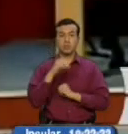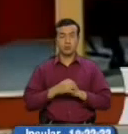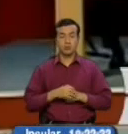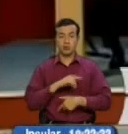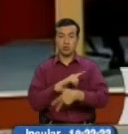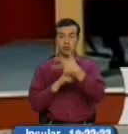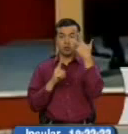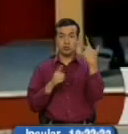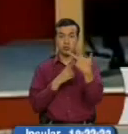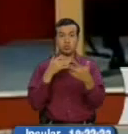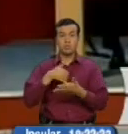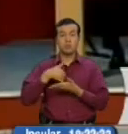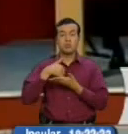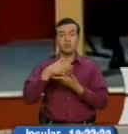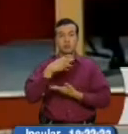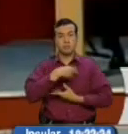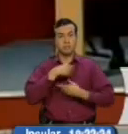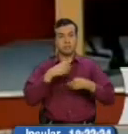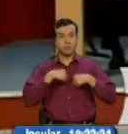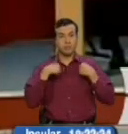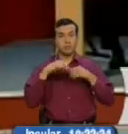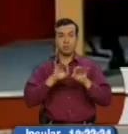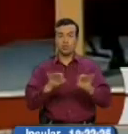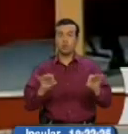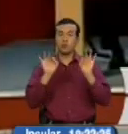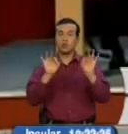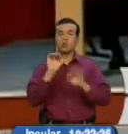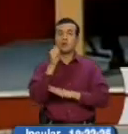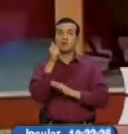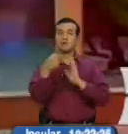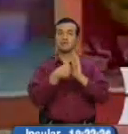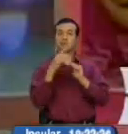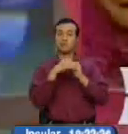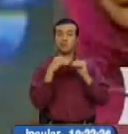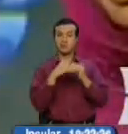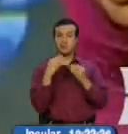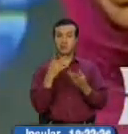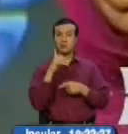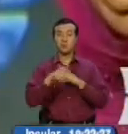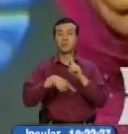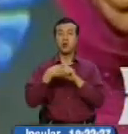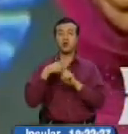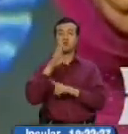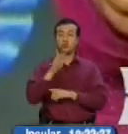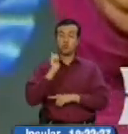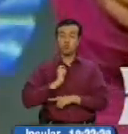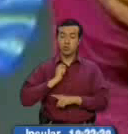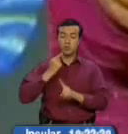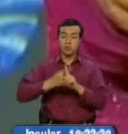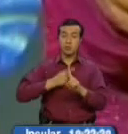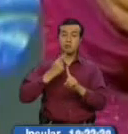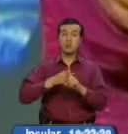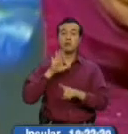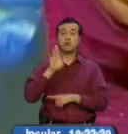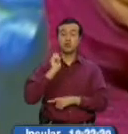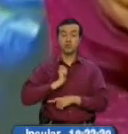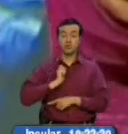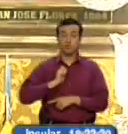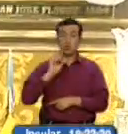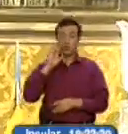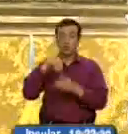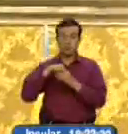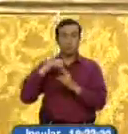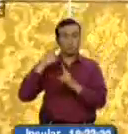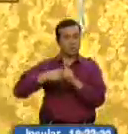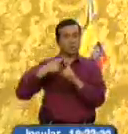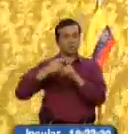tres galardonados recibirán una medalla, un diploma y $10,000, así como una pensión vitalicia mensual de 5 salarios básicos unificados.